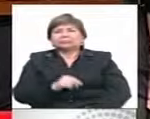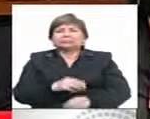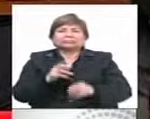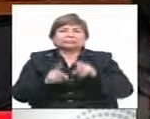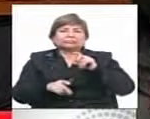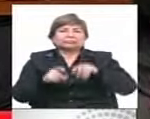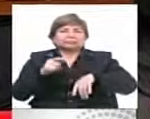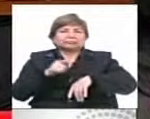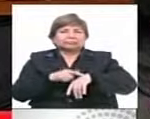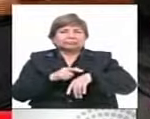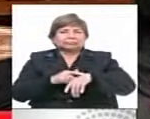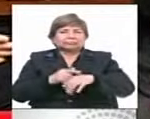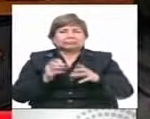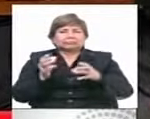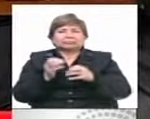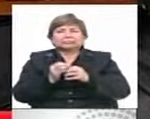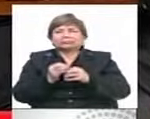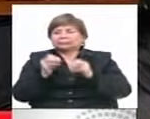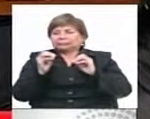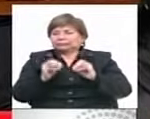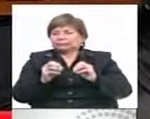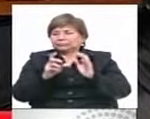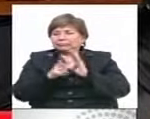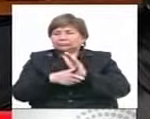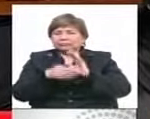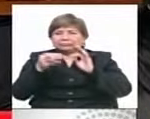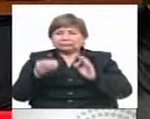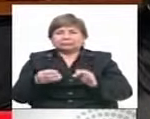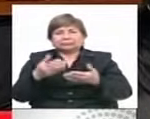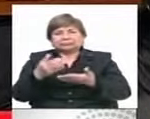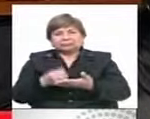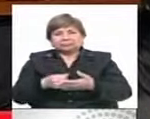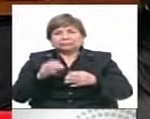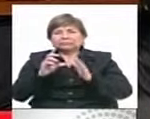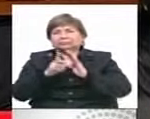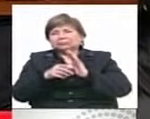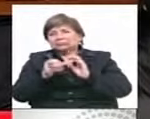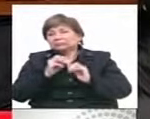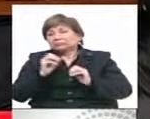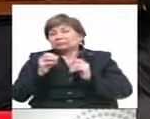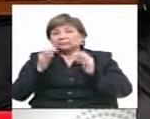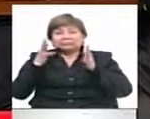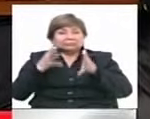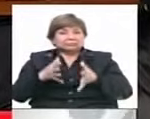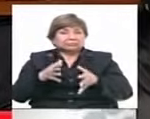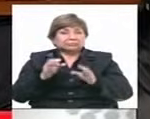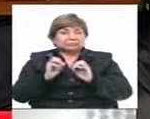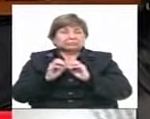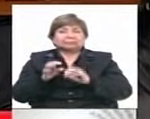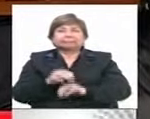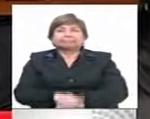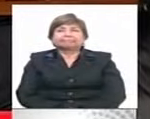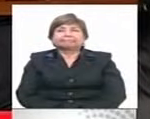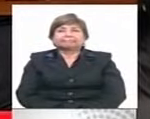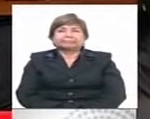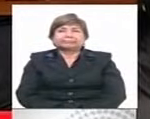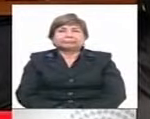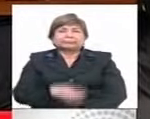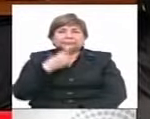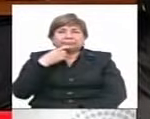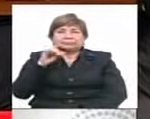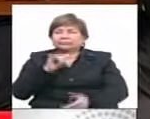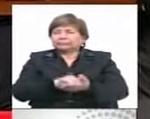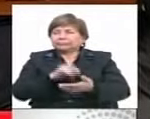los momentos en que consiente y luego disiente. Pero lo que queda claro es que no